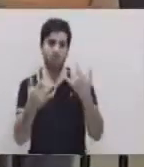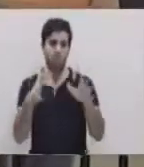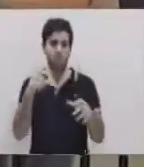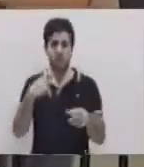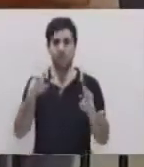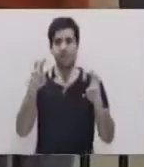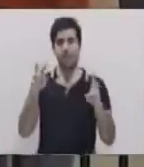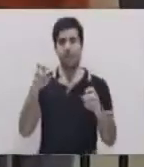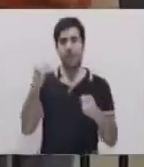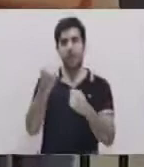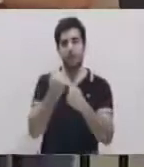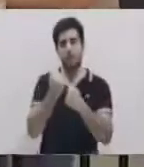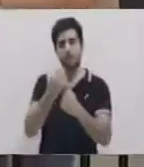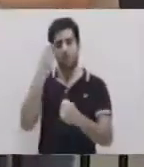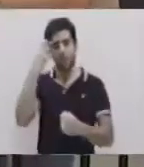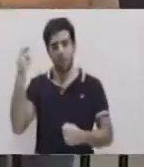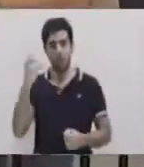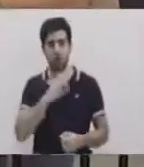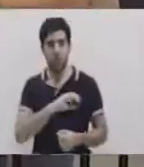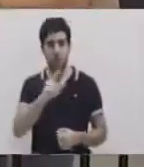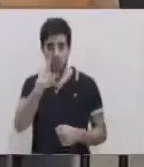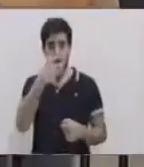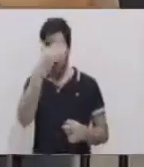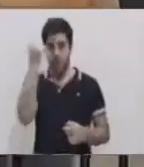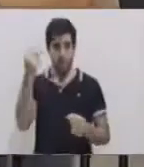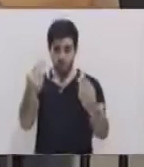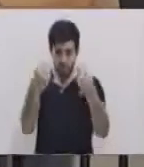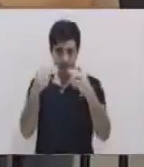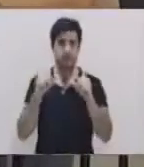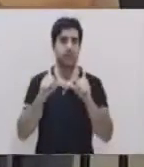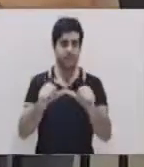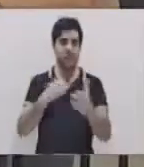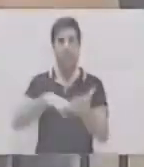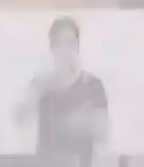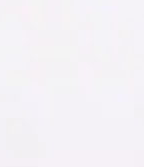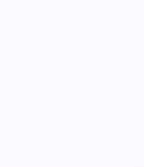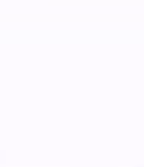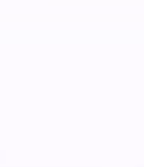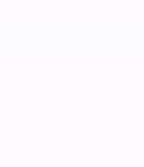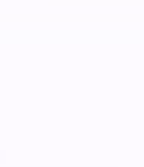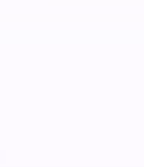apoyo psicosocial, y ustedes no le cambien porque ya seguimos con más de su programa Aprendo en Casa.